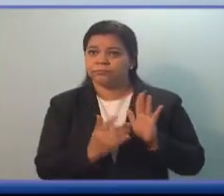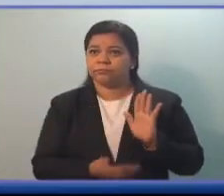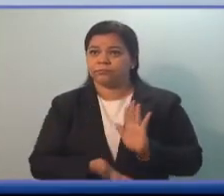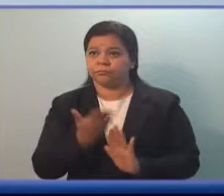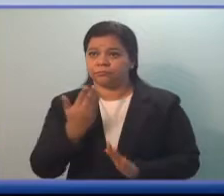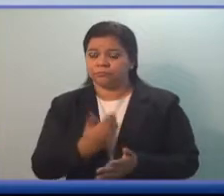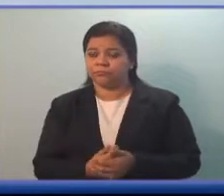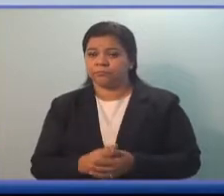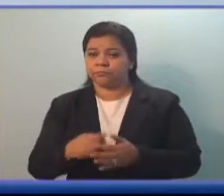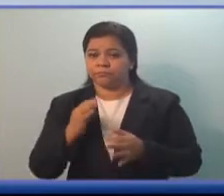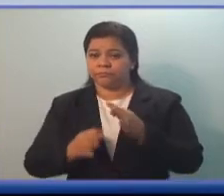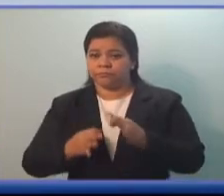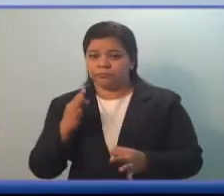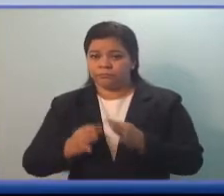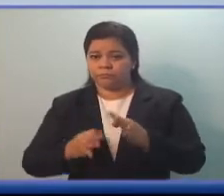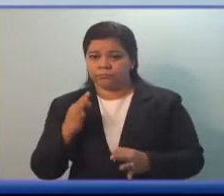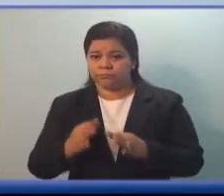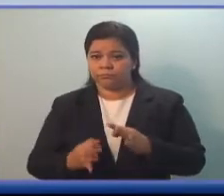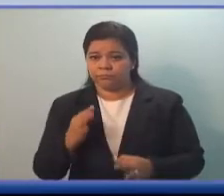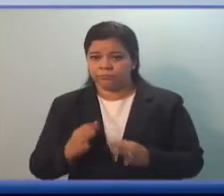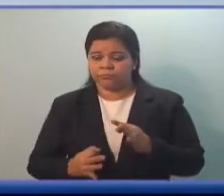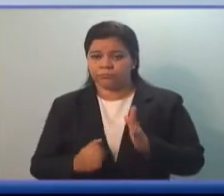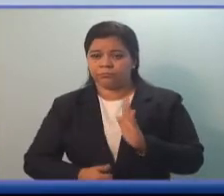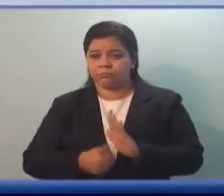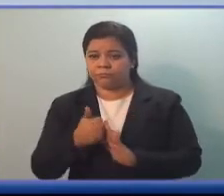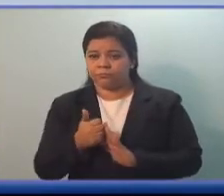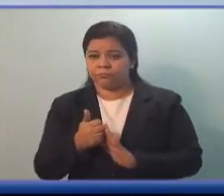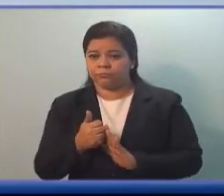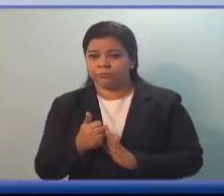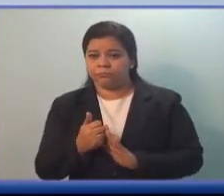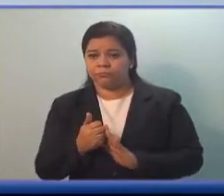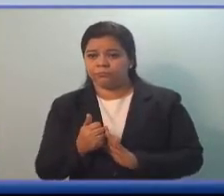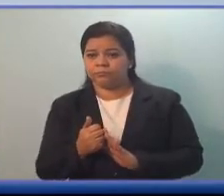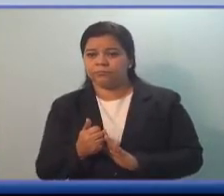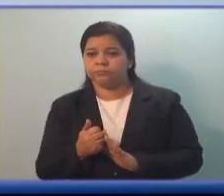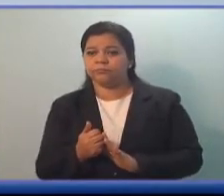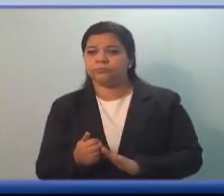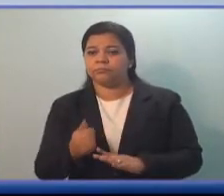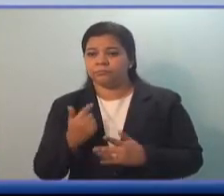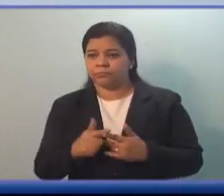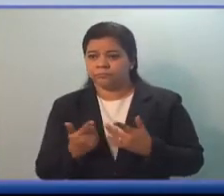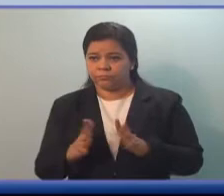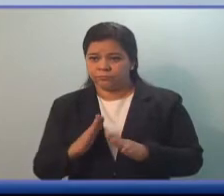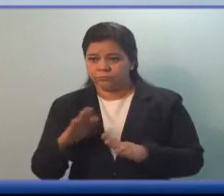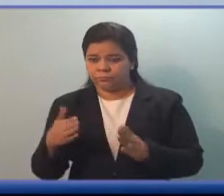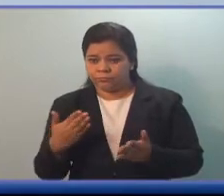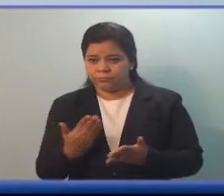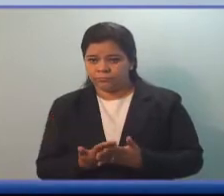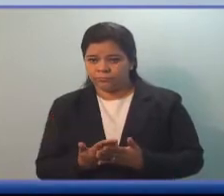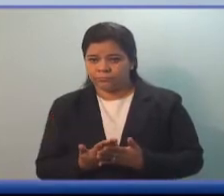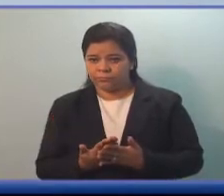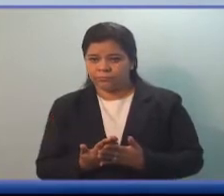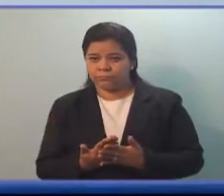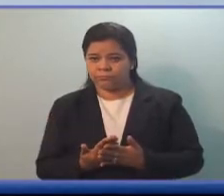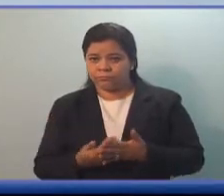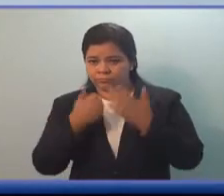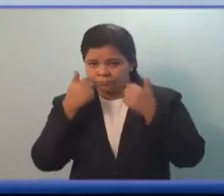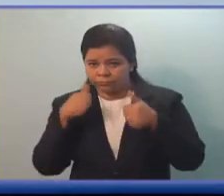la justicia y los derechos a la población, yo impulsé y creé lo